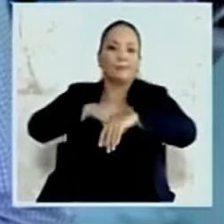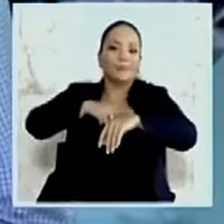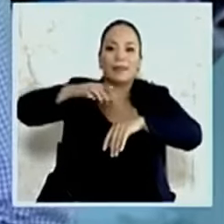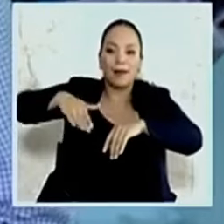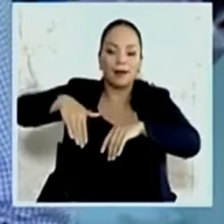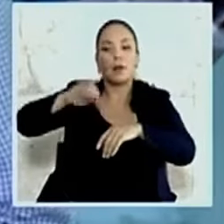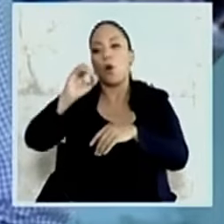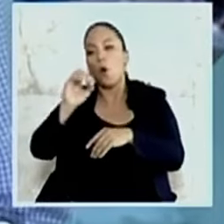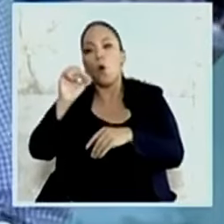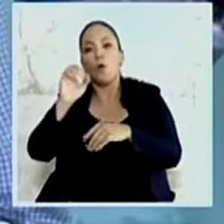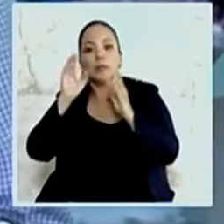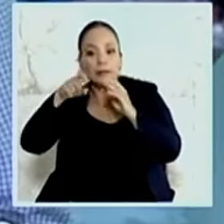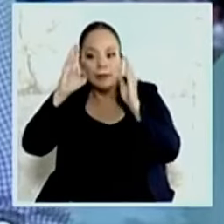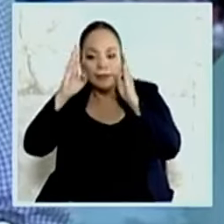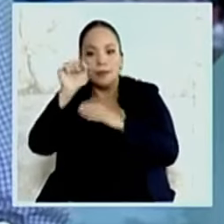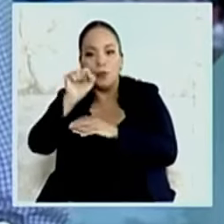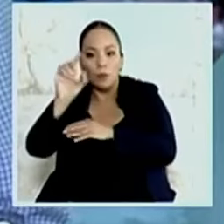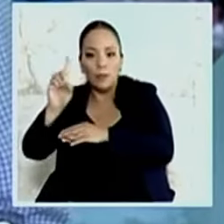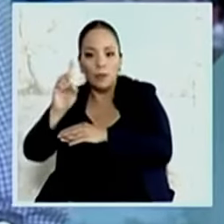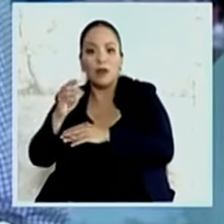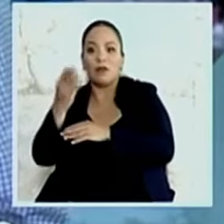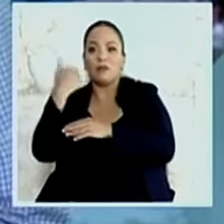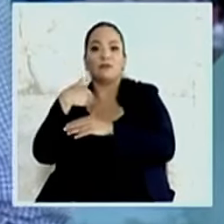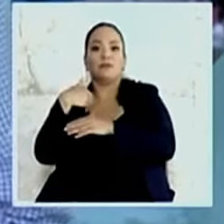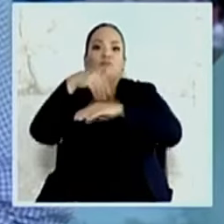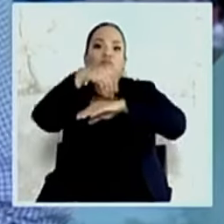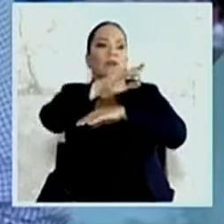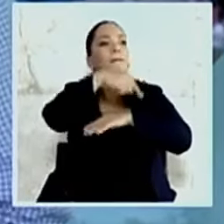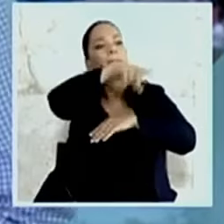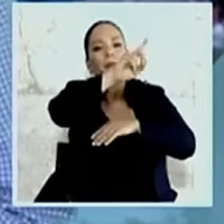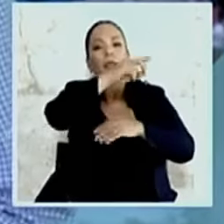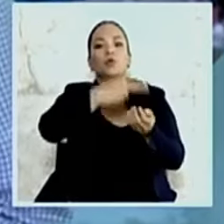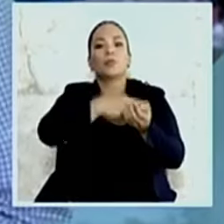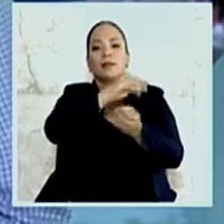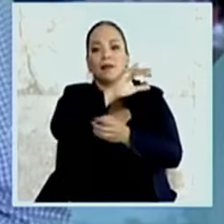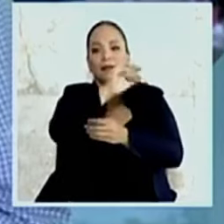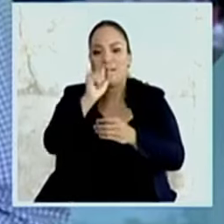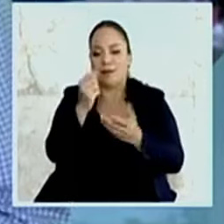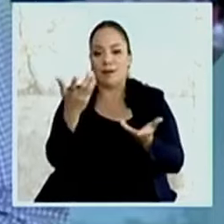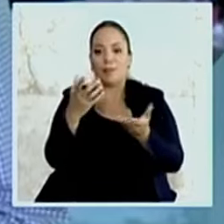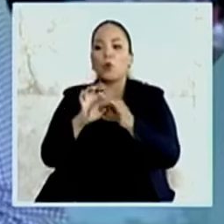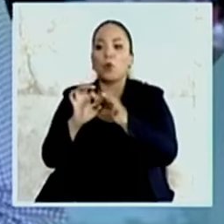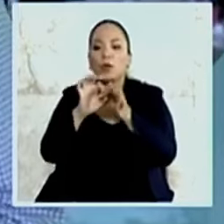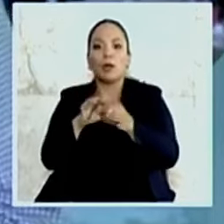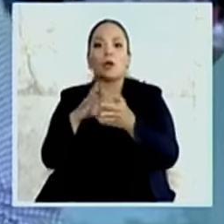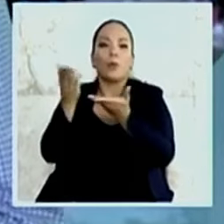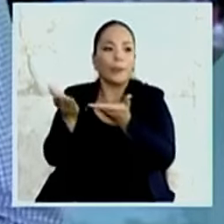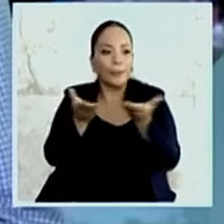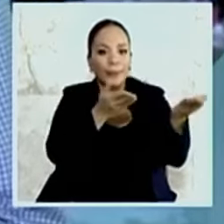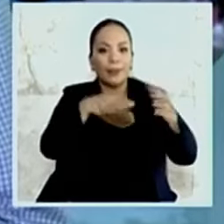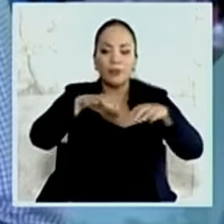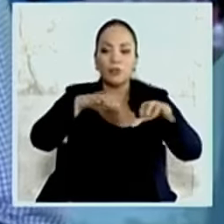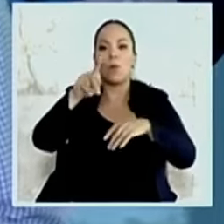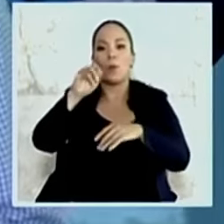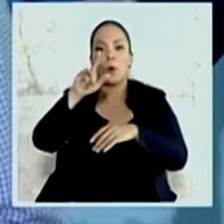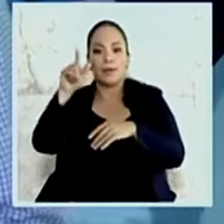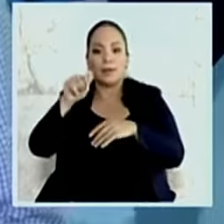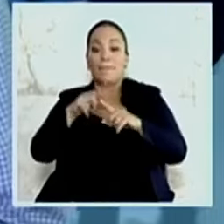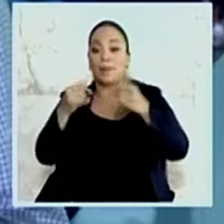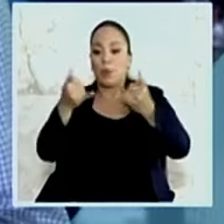Anteriormente, estas personas pacientes víctimas de accidentes de tránsito o de trabajo que requerían atención médica a altas horas de la noche o bien los